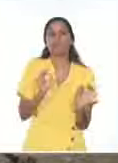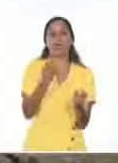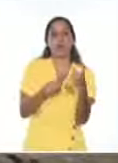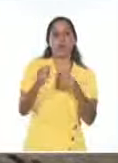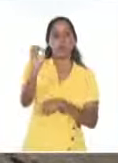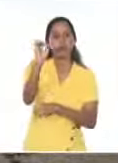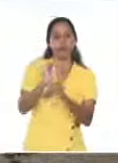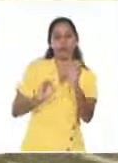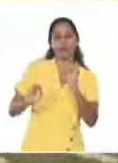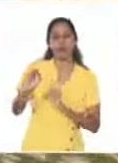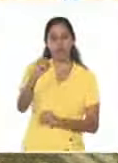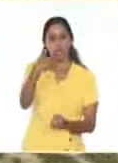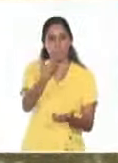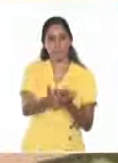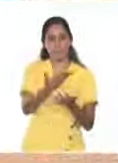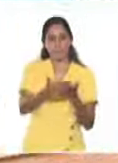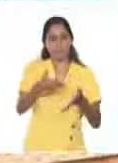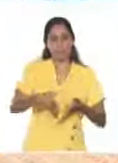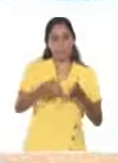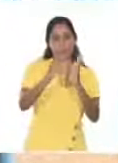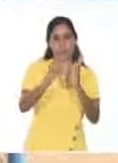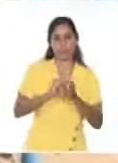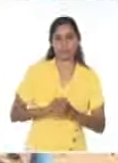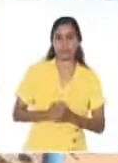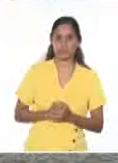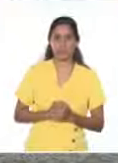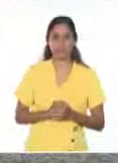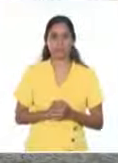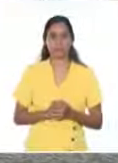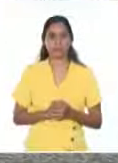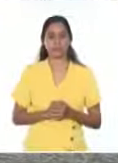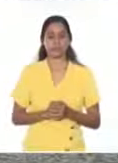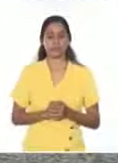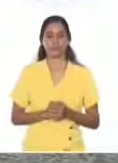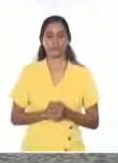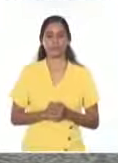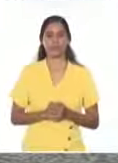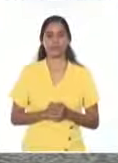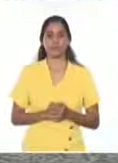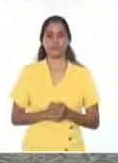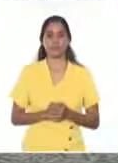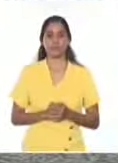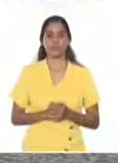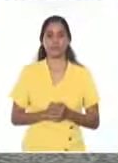organizacionales y territoriales. Osvaldo Monterrey e Irán Suárez Vallant, Canal Cubano de Noticias.